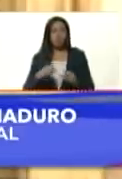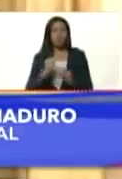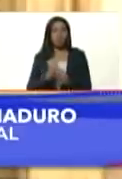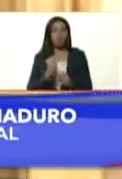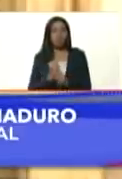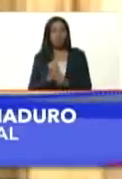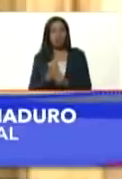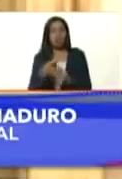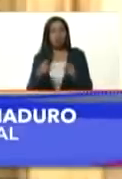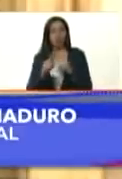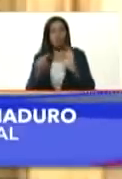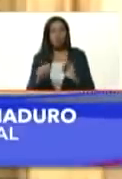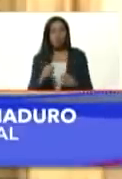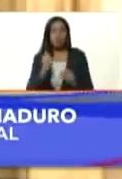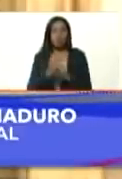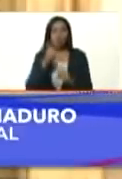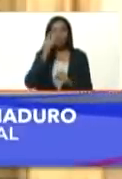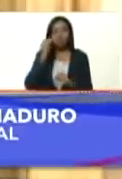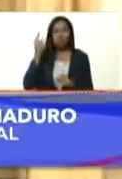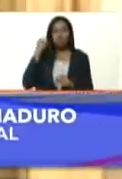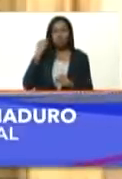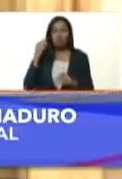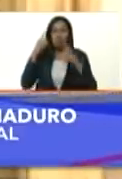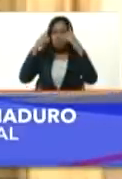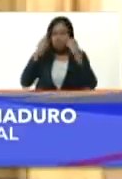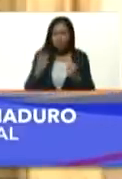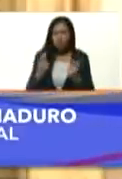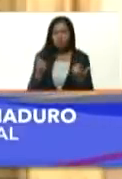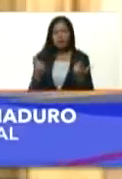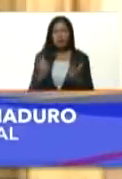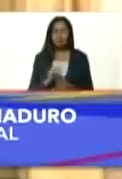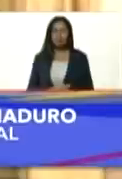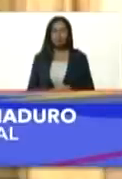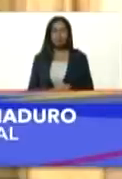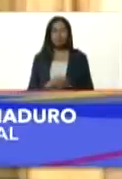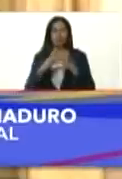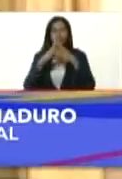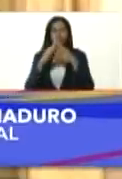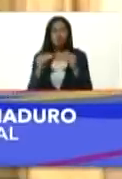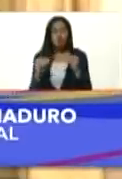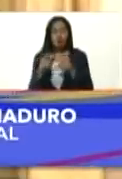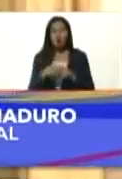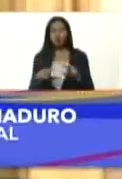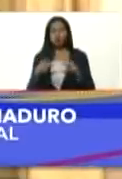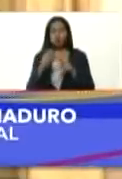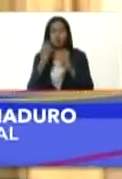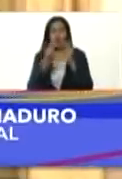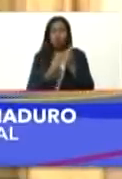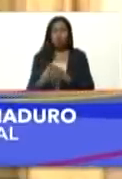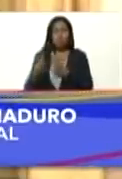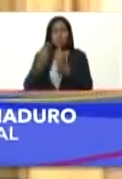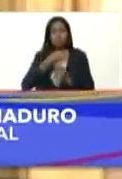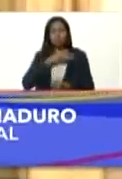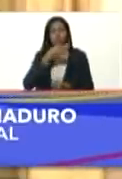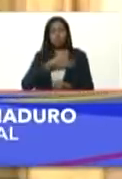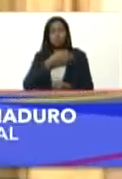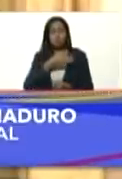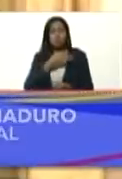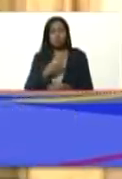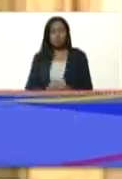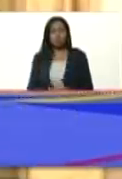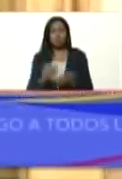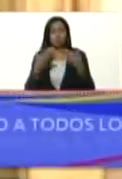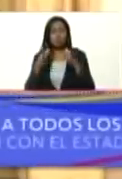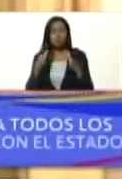trabajadores, las trabajadoras, profesionales, todos los sectores de la economía social, de la economía